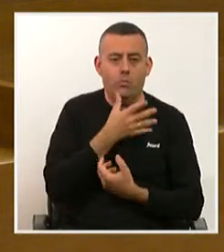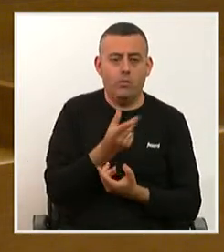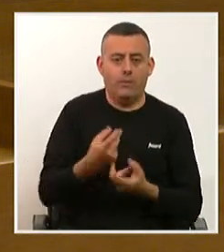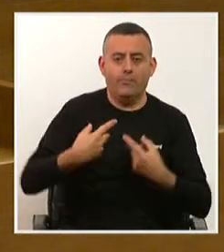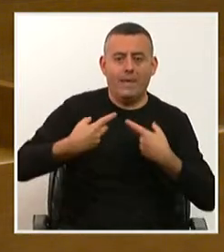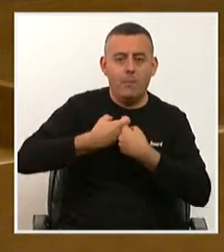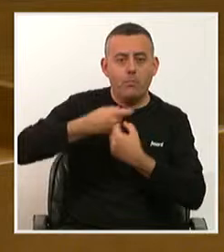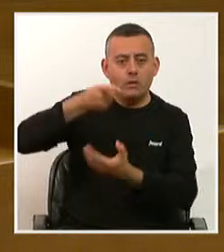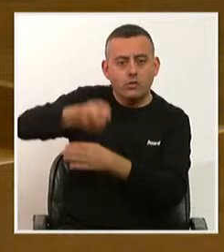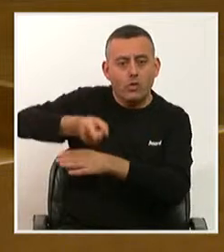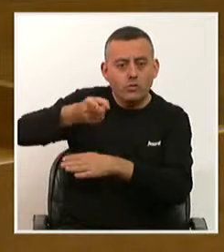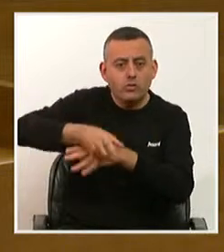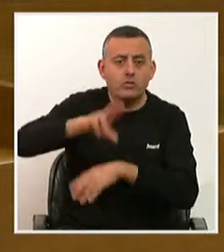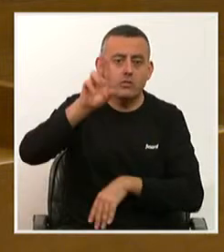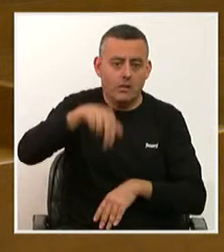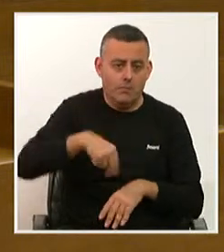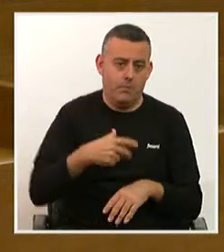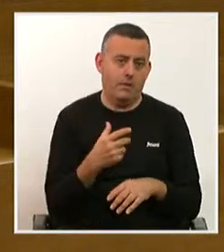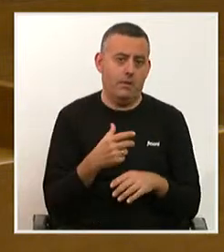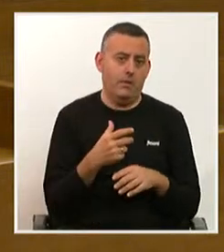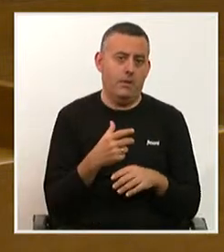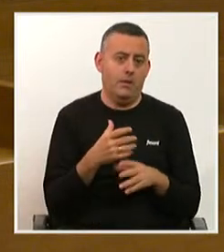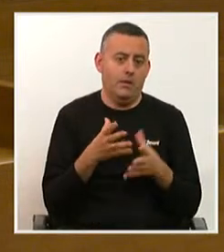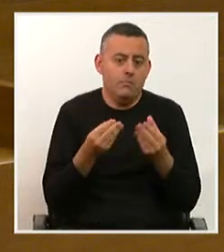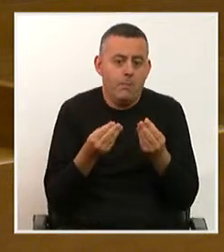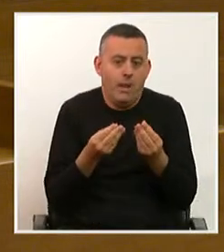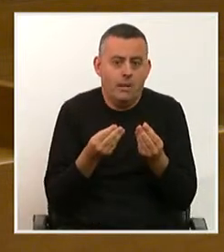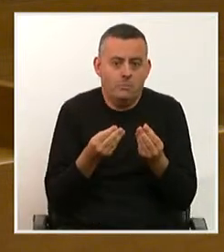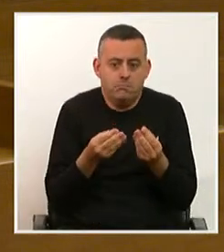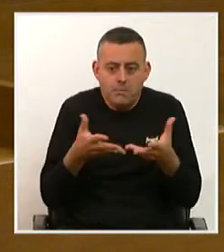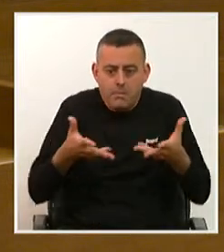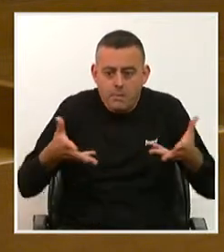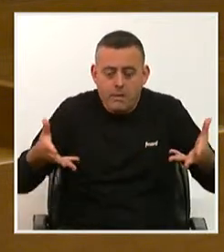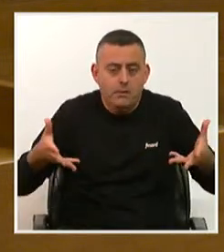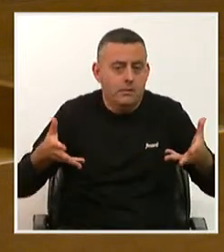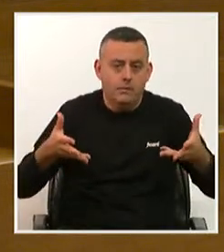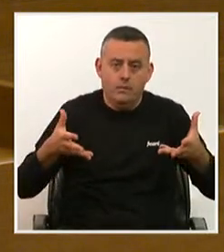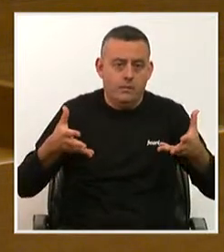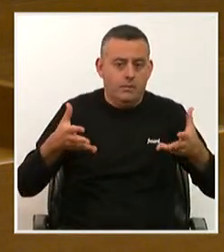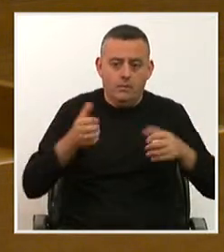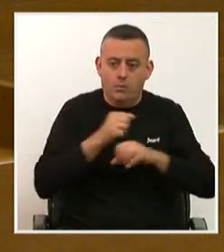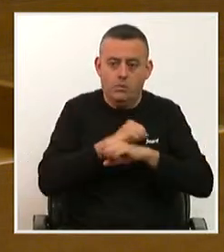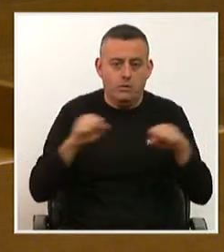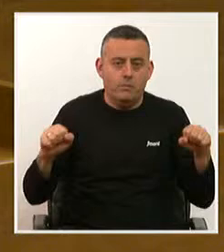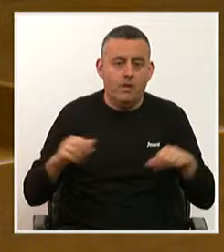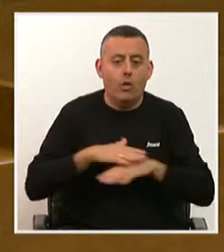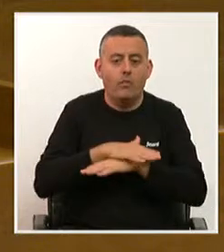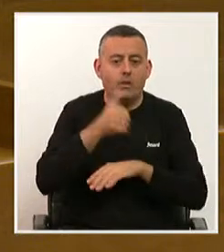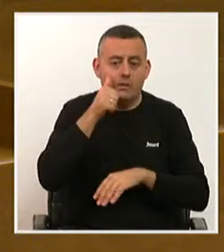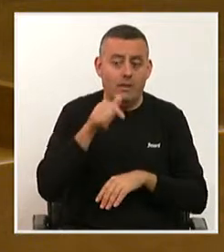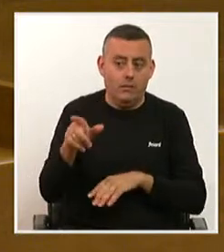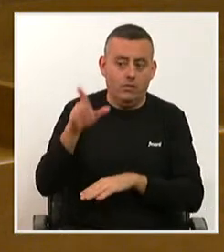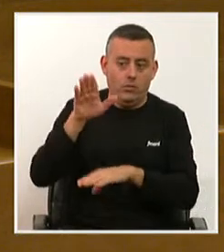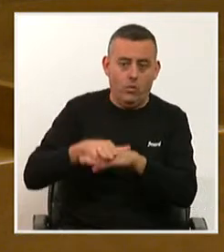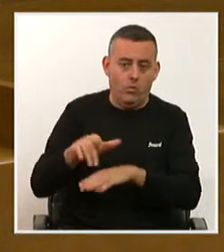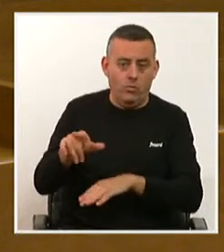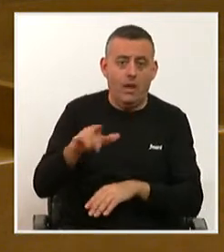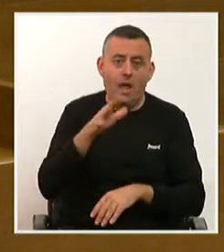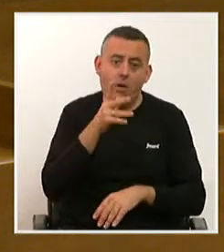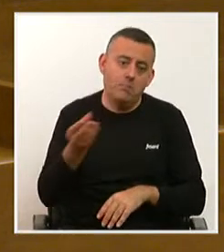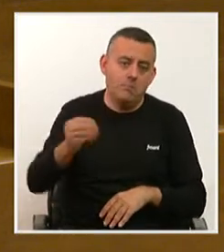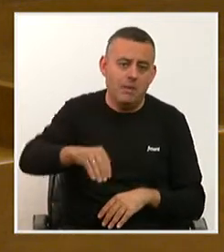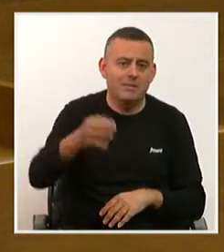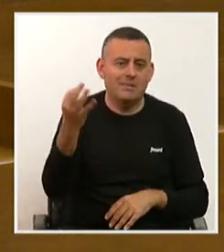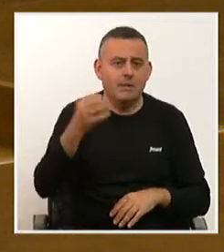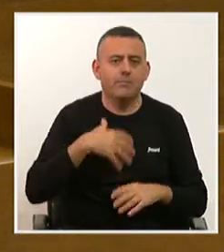gobierno del señor Sánchez Eso sí miren y ya para rematar no solamente con este pacto ahora prueban con otra desfachatez